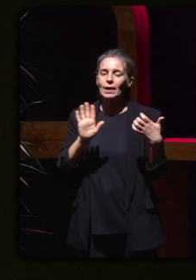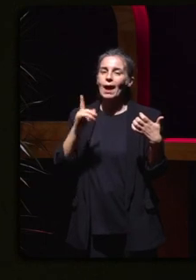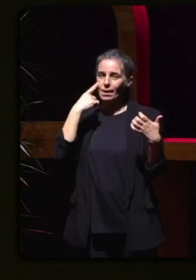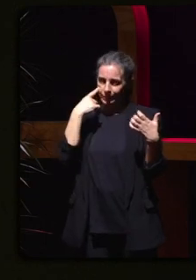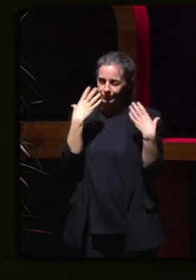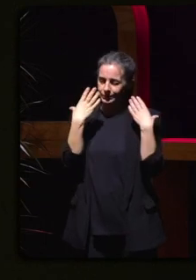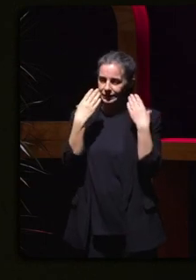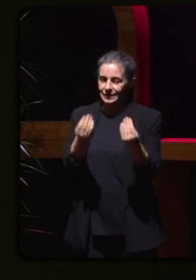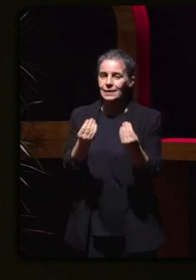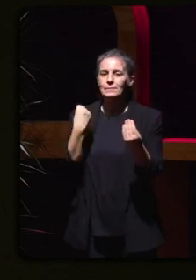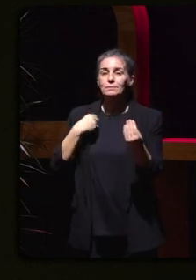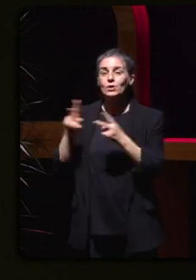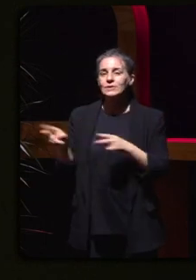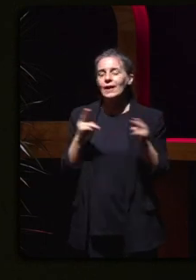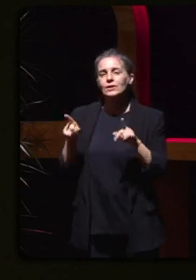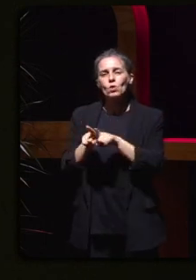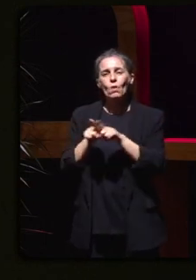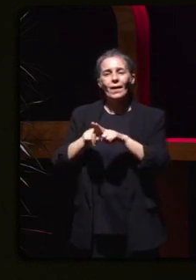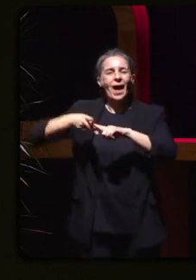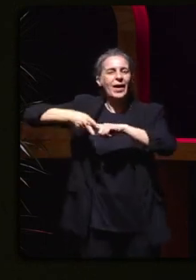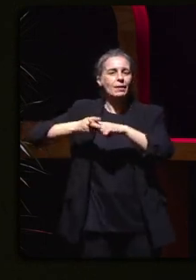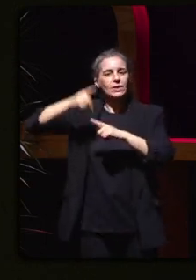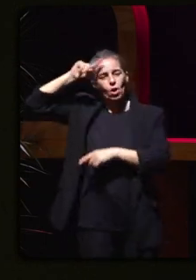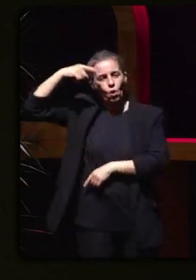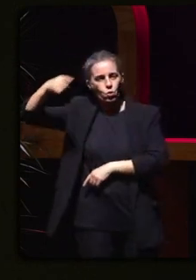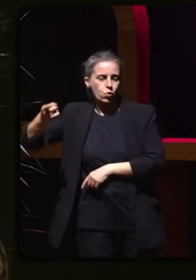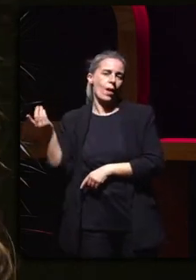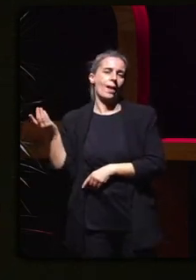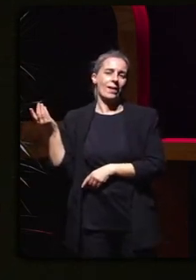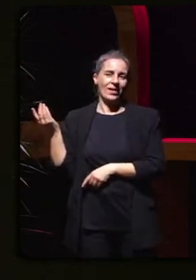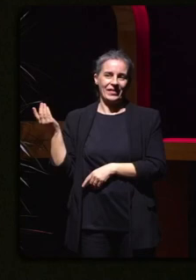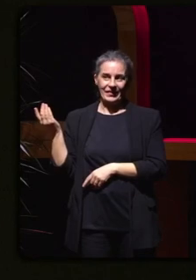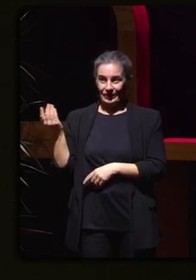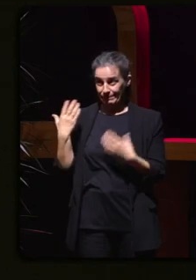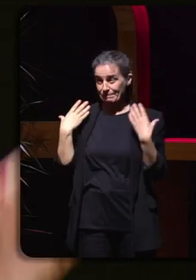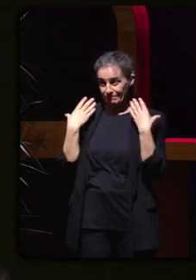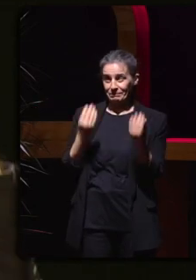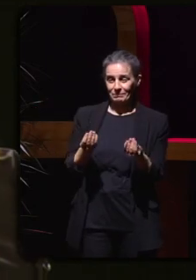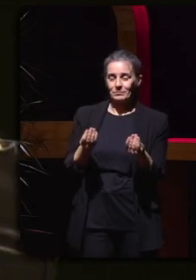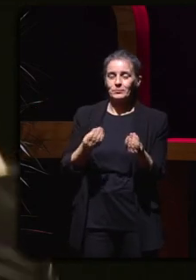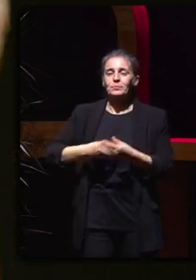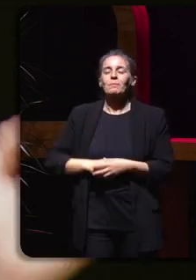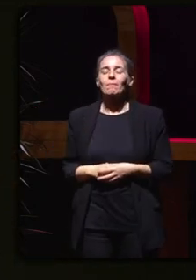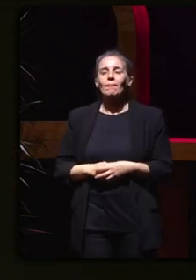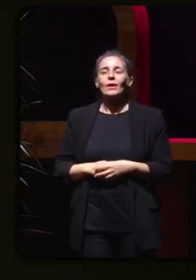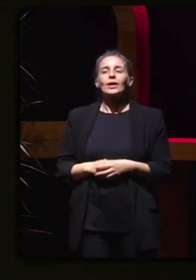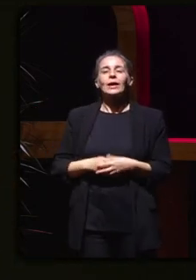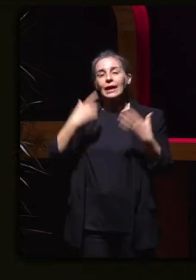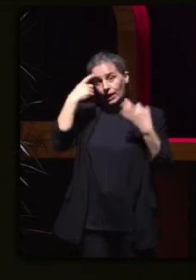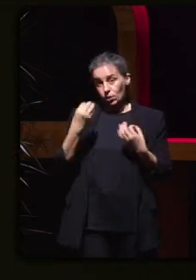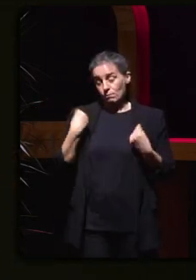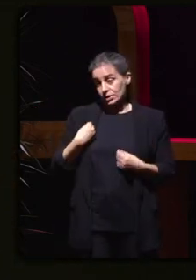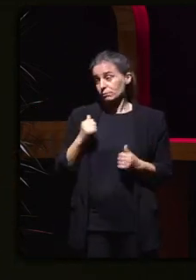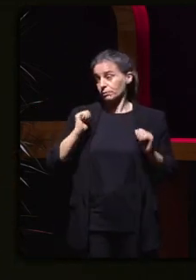vais a entender perfectamente en un artefacto cultural sea lo que sea eso creo que desde que